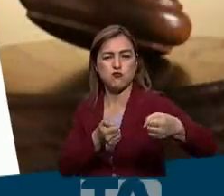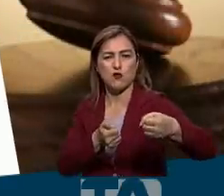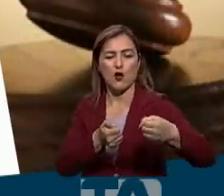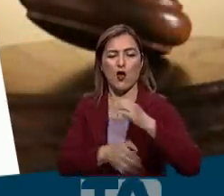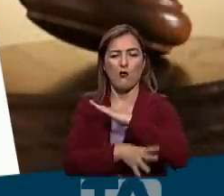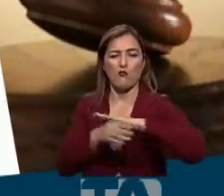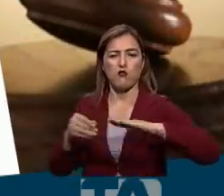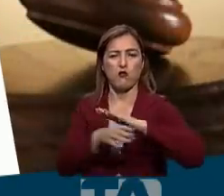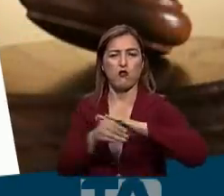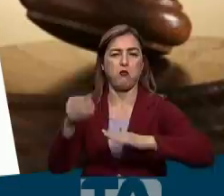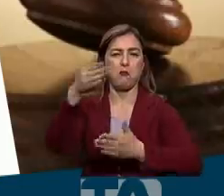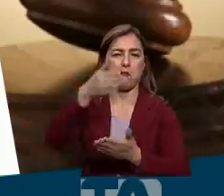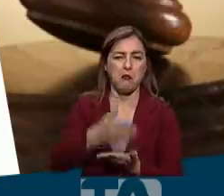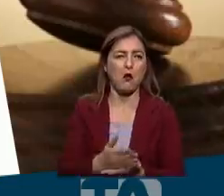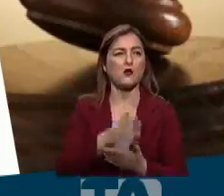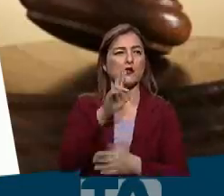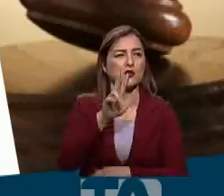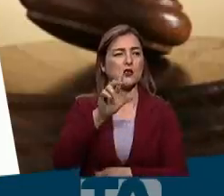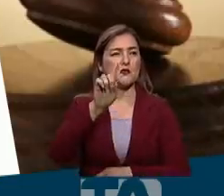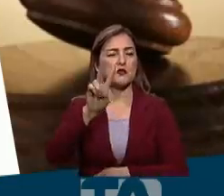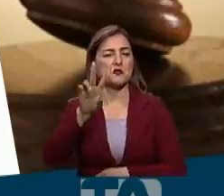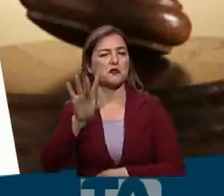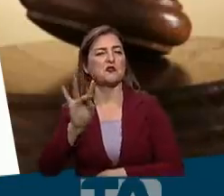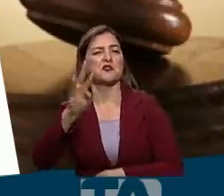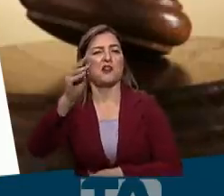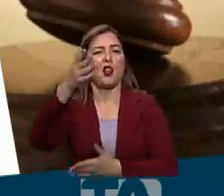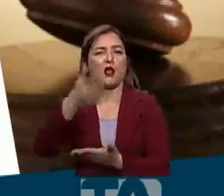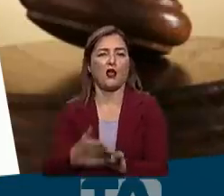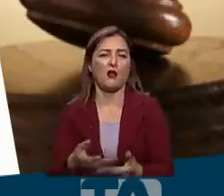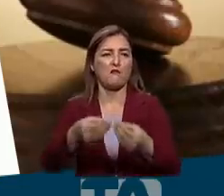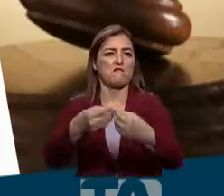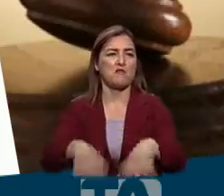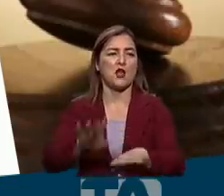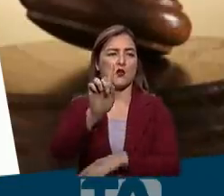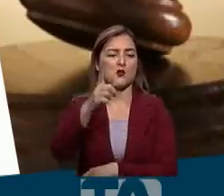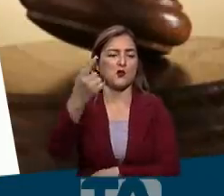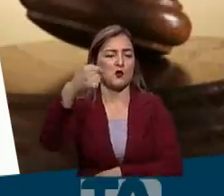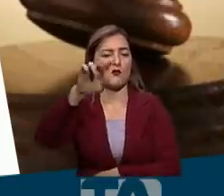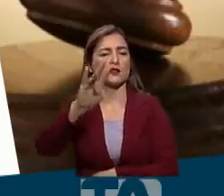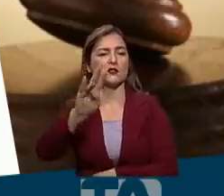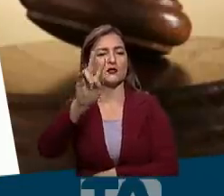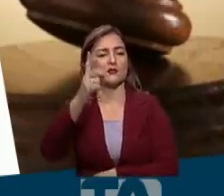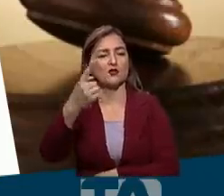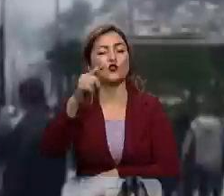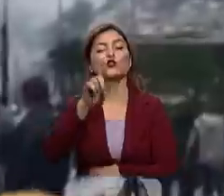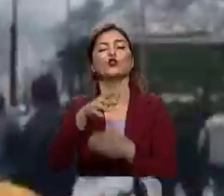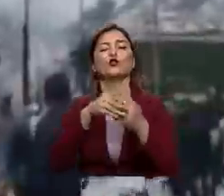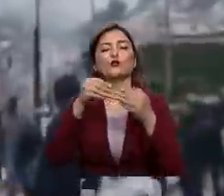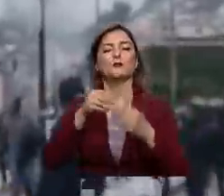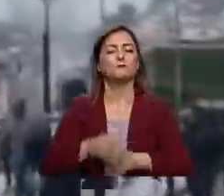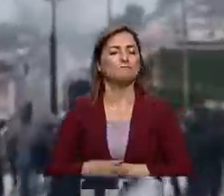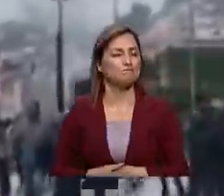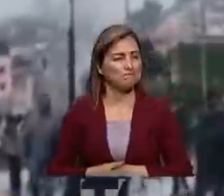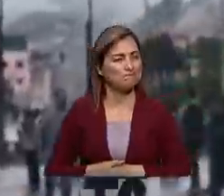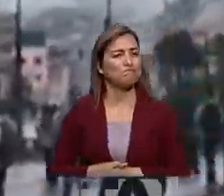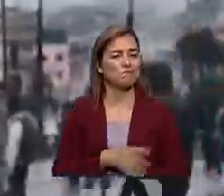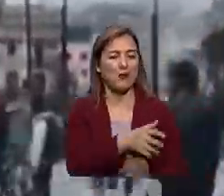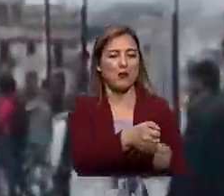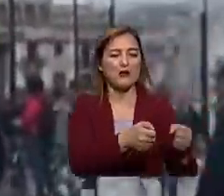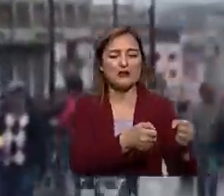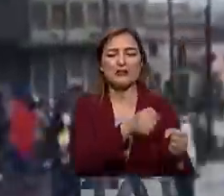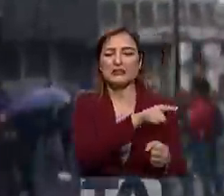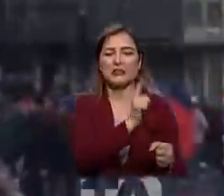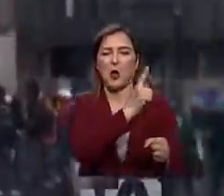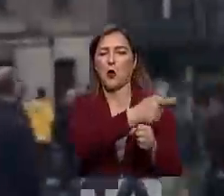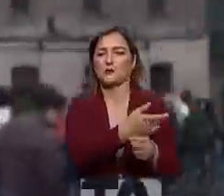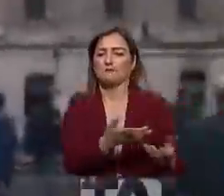bombear 31.286 barriles de crudo, con un perjuicio de 1,7 millones de dólares. Por los 11 días de protesta